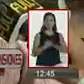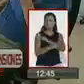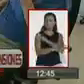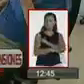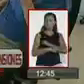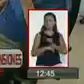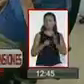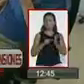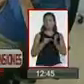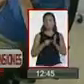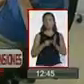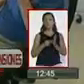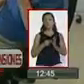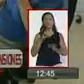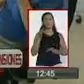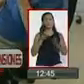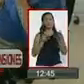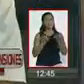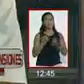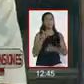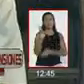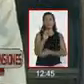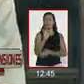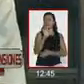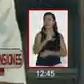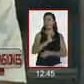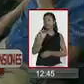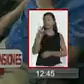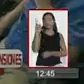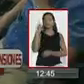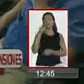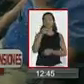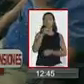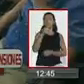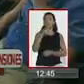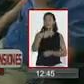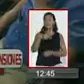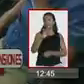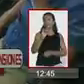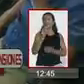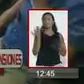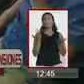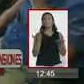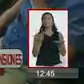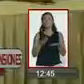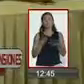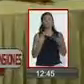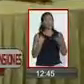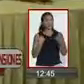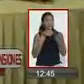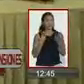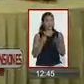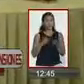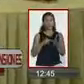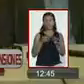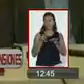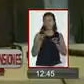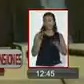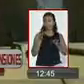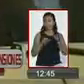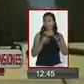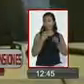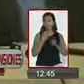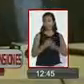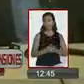saqueando más que todo. Si quiere utilizar el 5% para los agropecuarios, ¿de dónde va a sacar? Quiere decir, si